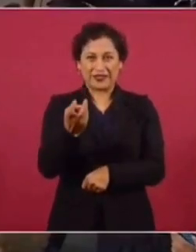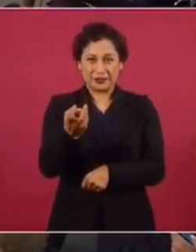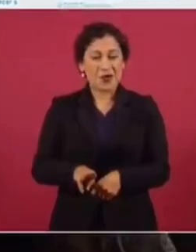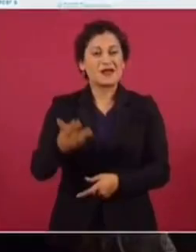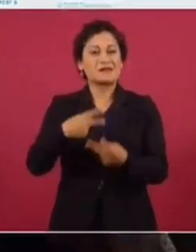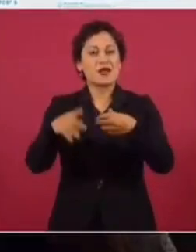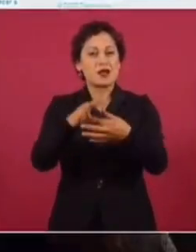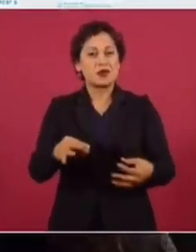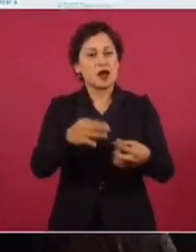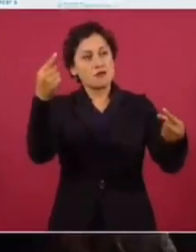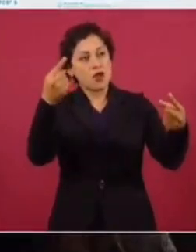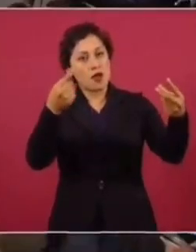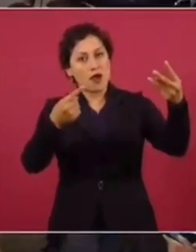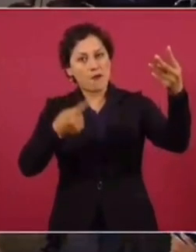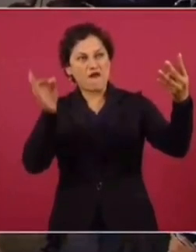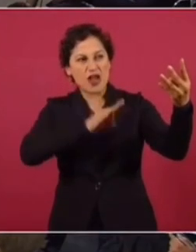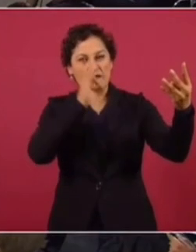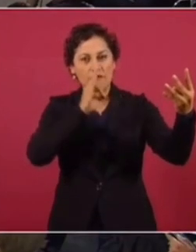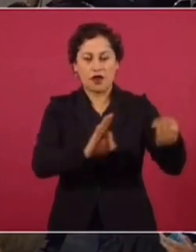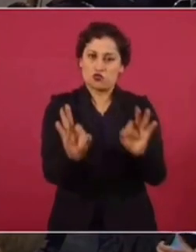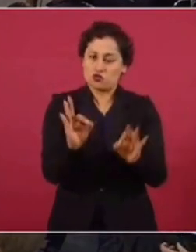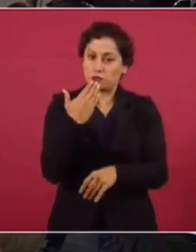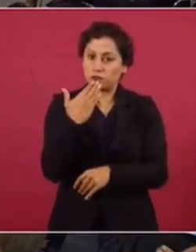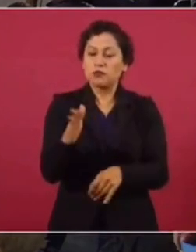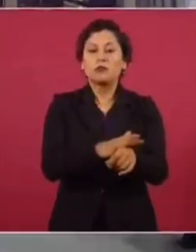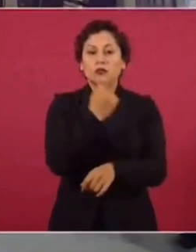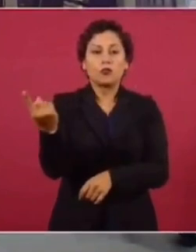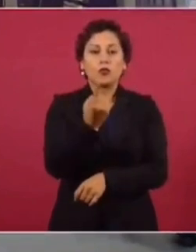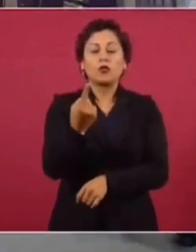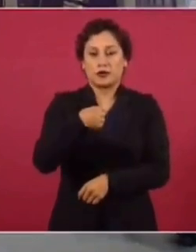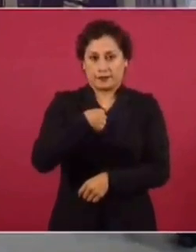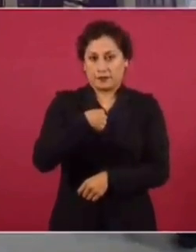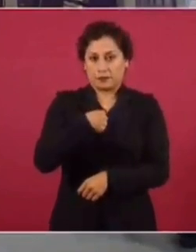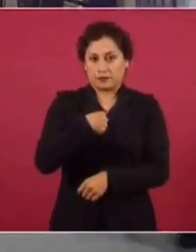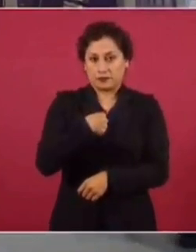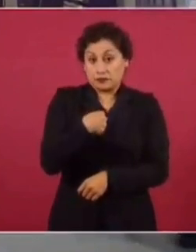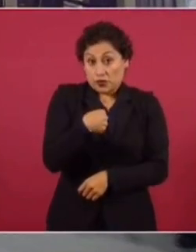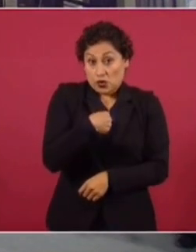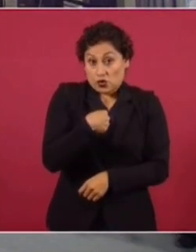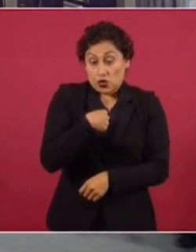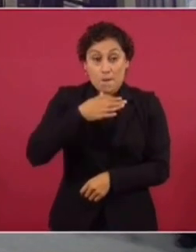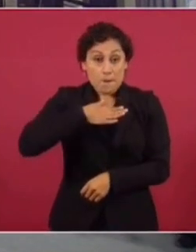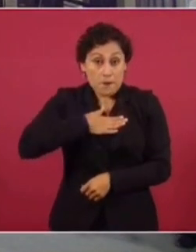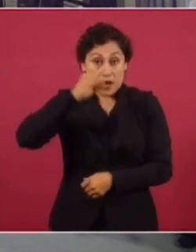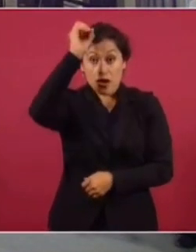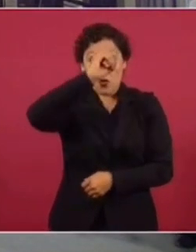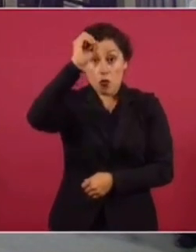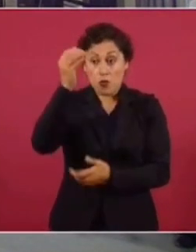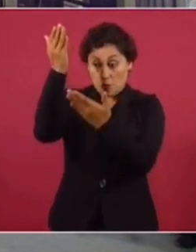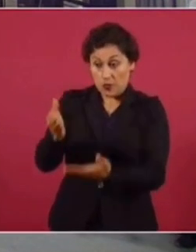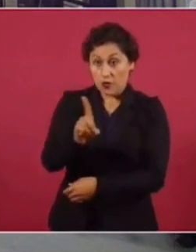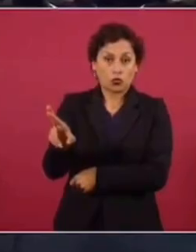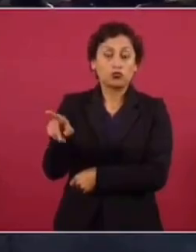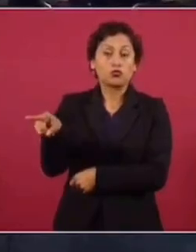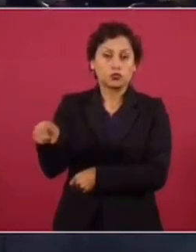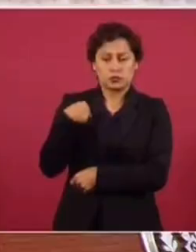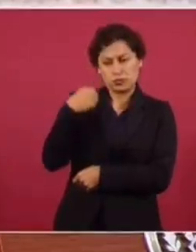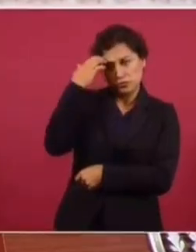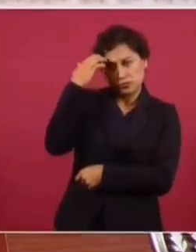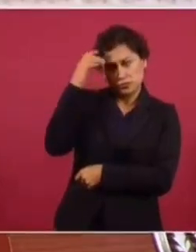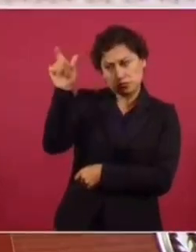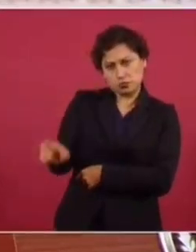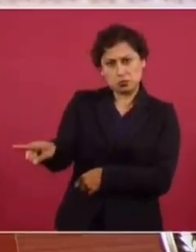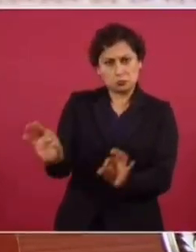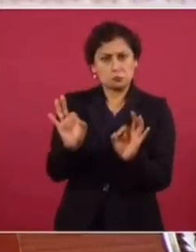esta. Porque yo tengo el mejor concepto del doctor Américo Villarreal. Considero una